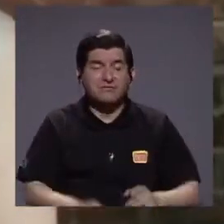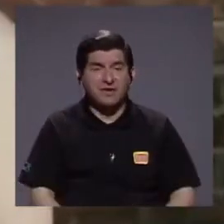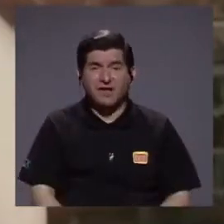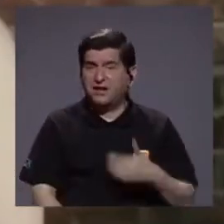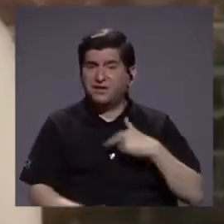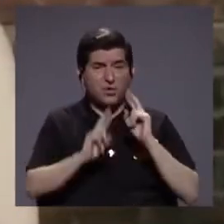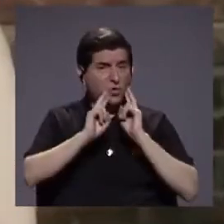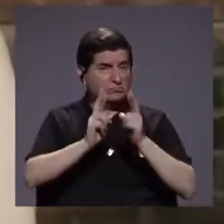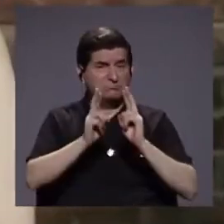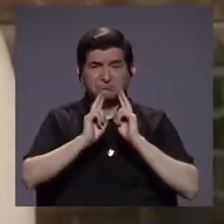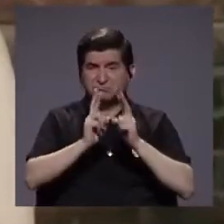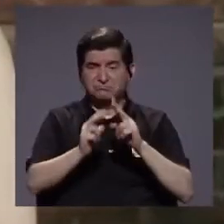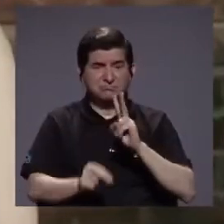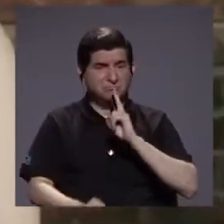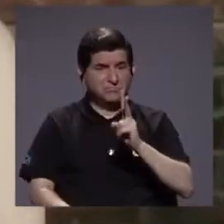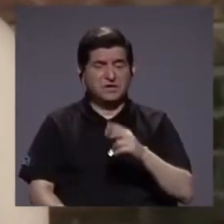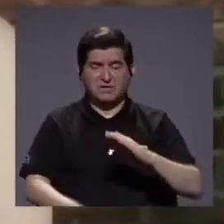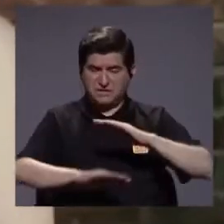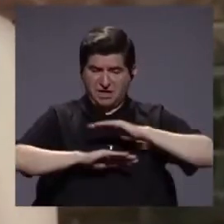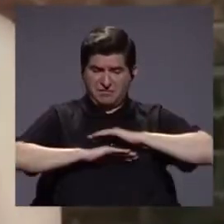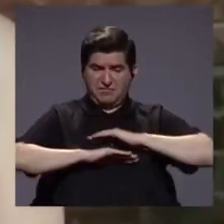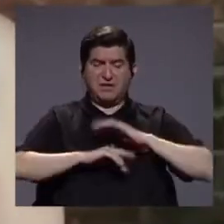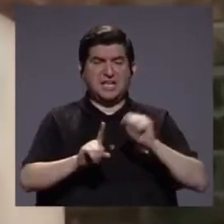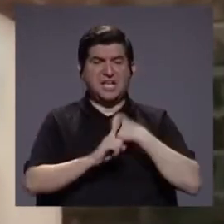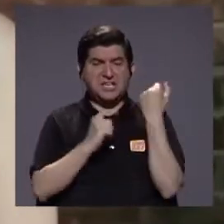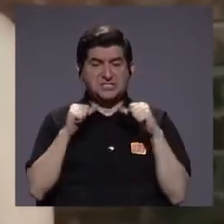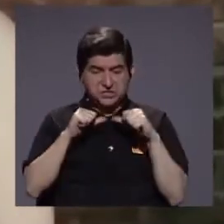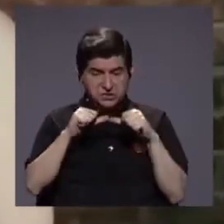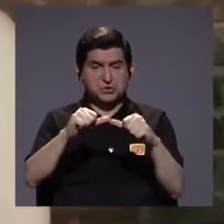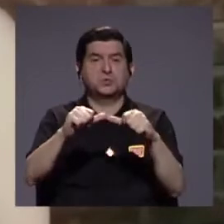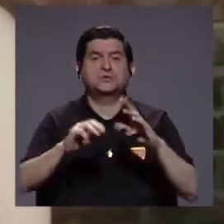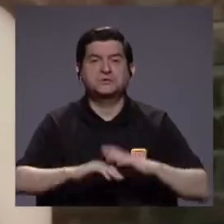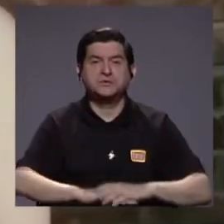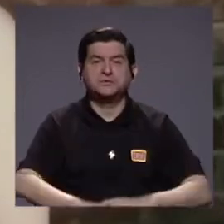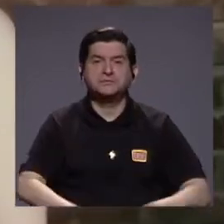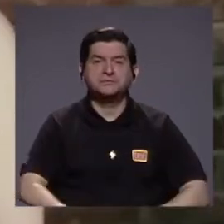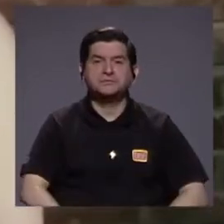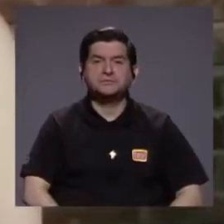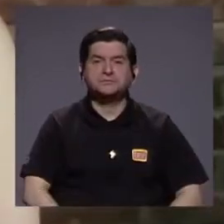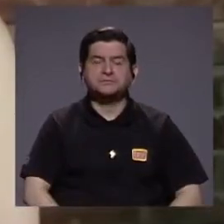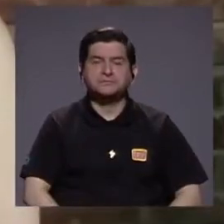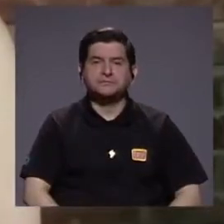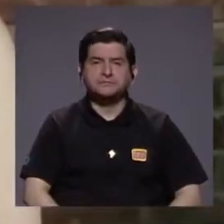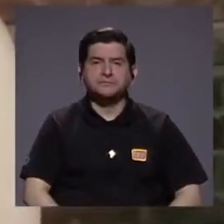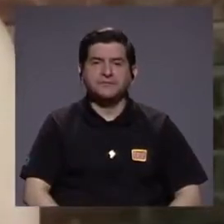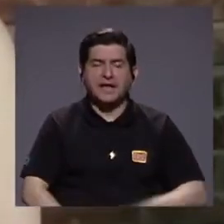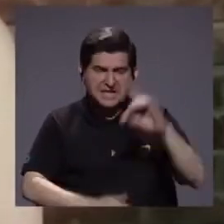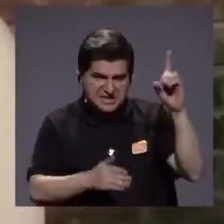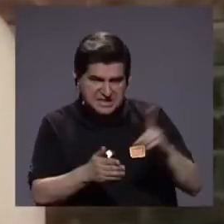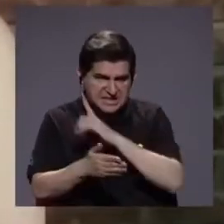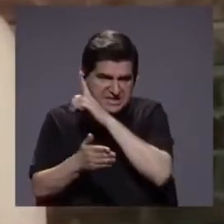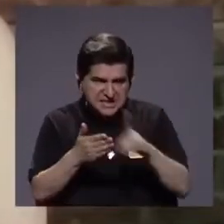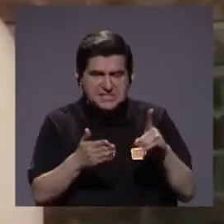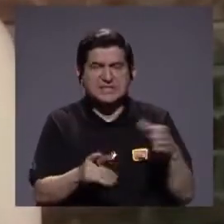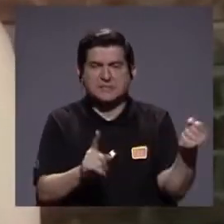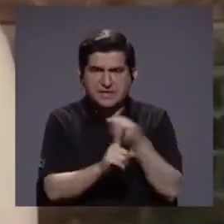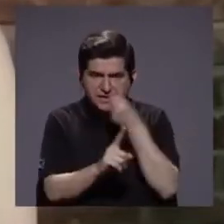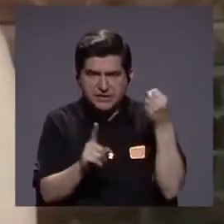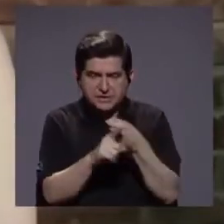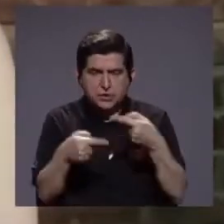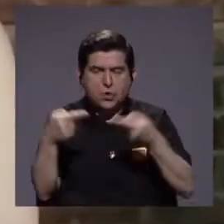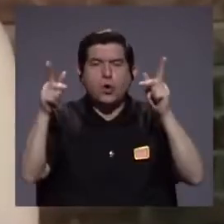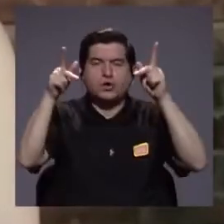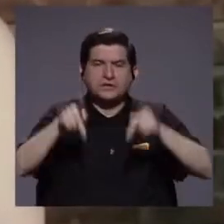tenemos resultados que realmente nos satisfacen y la situación continúa. Hay discriminación y violencia contra